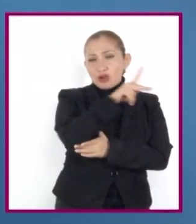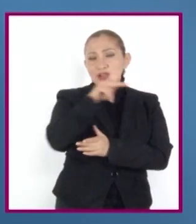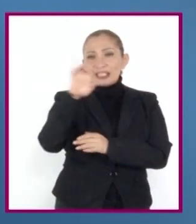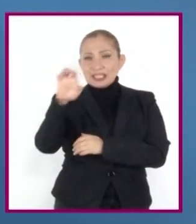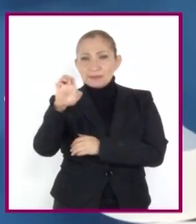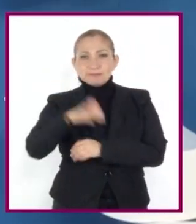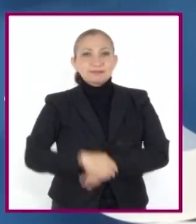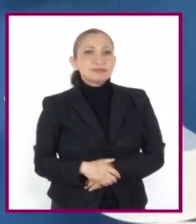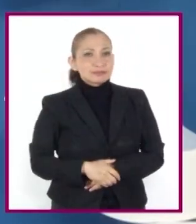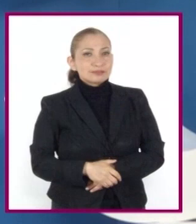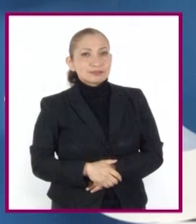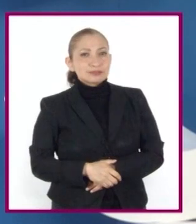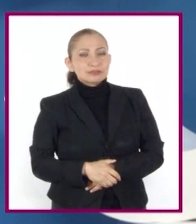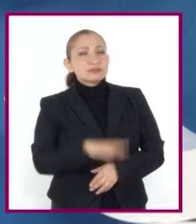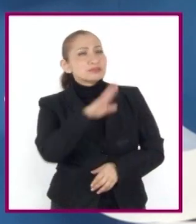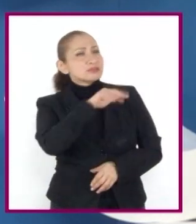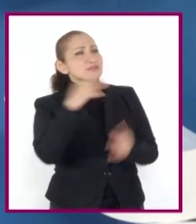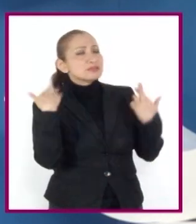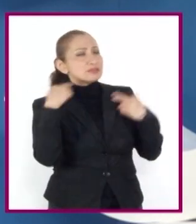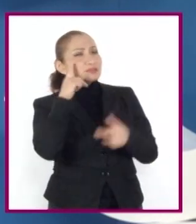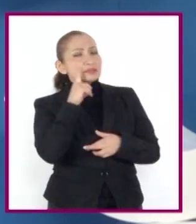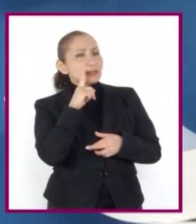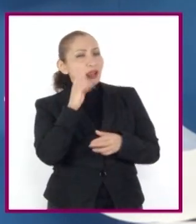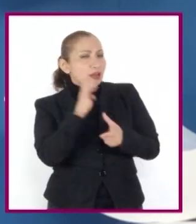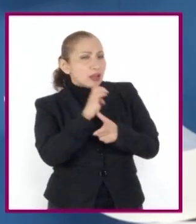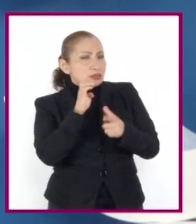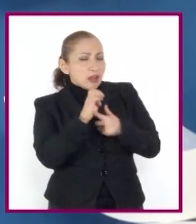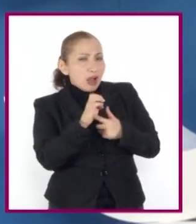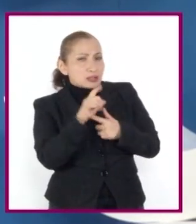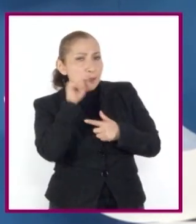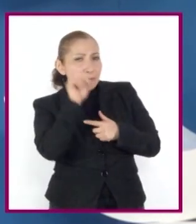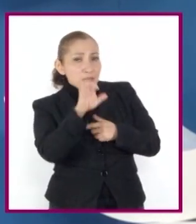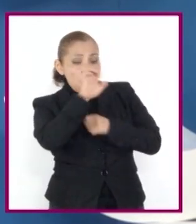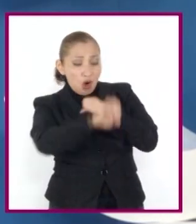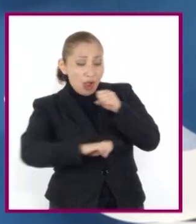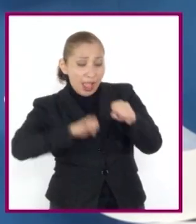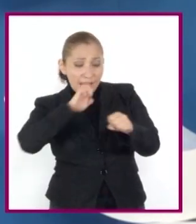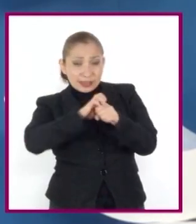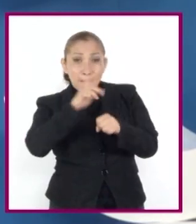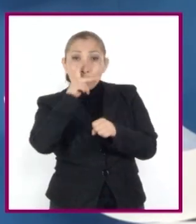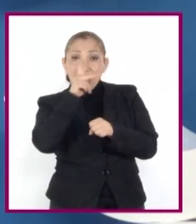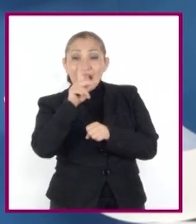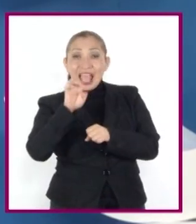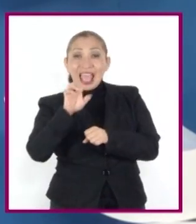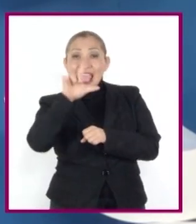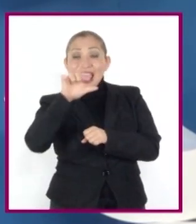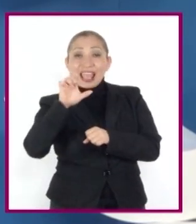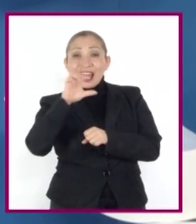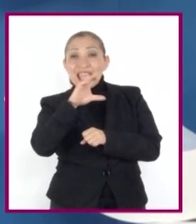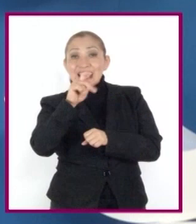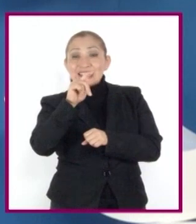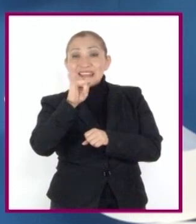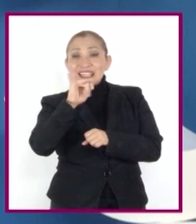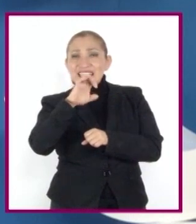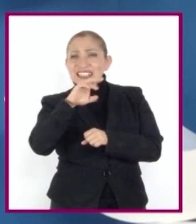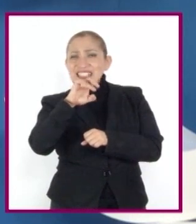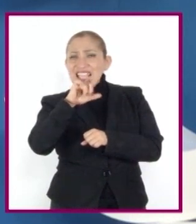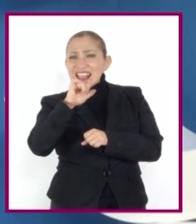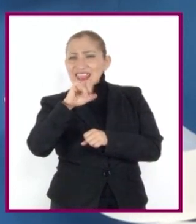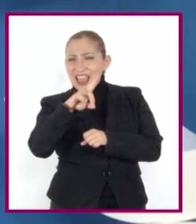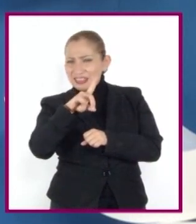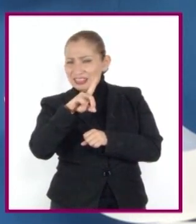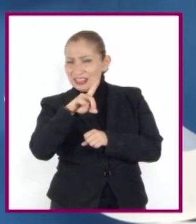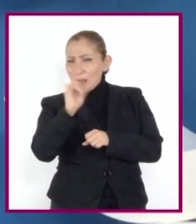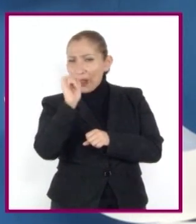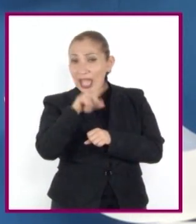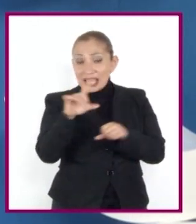átomo. Maestra, ¿será entonces que de los electrones venga la palabra electricidad? Como revisábamos que se